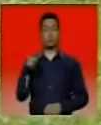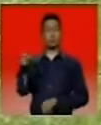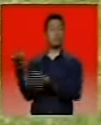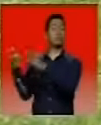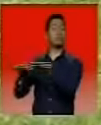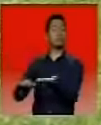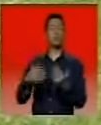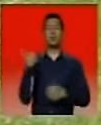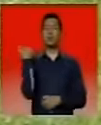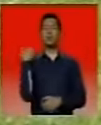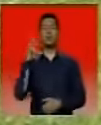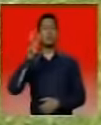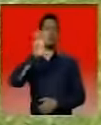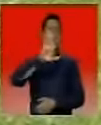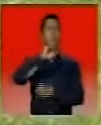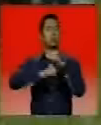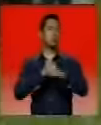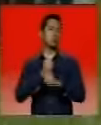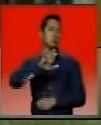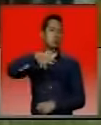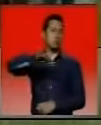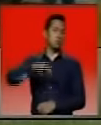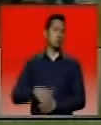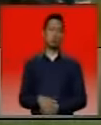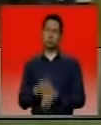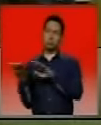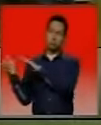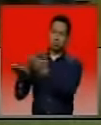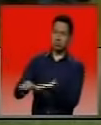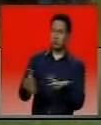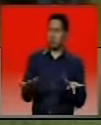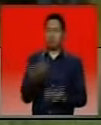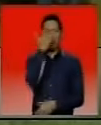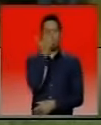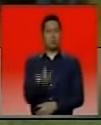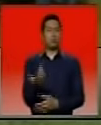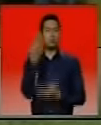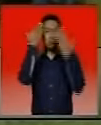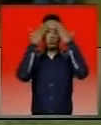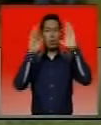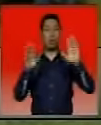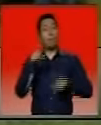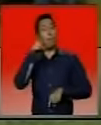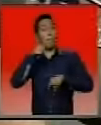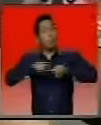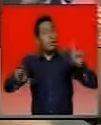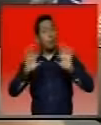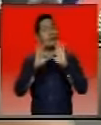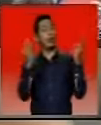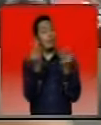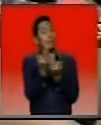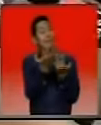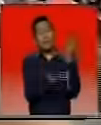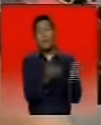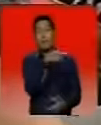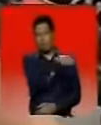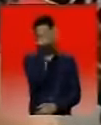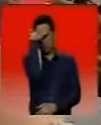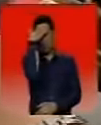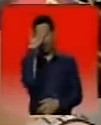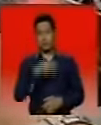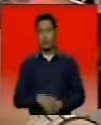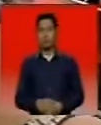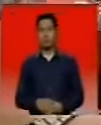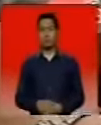cerca de 65 años y se desconoce el móvil de su muerte, aunque los familiares tienen una posible causa. Porque lamentablemente mi papá